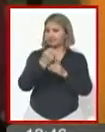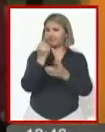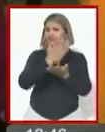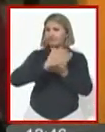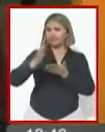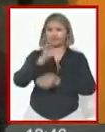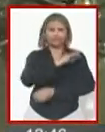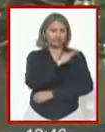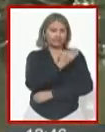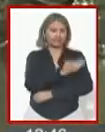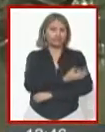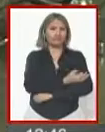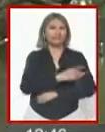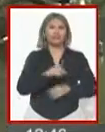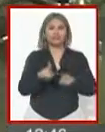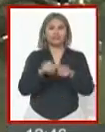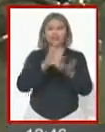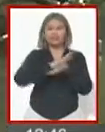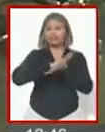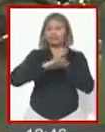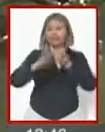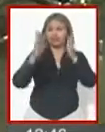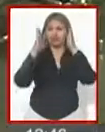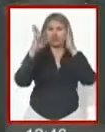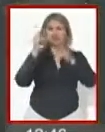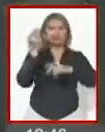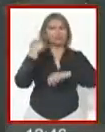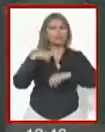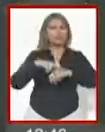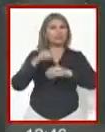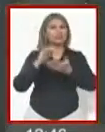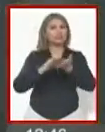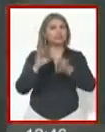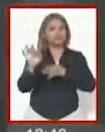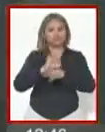sacarnos a la fuerza. Entre tanto, la limpieza y la atención no es normal por falta de funcionarios.